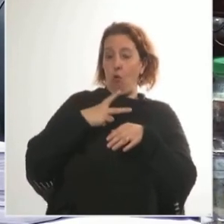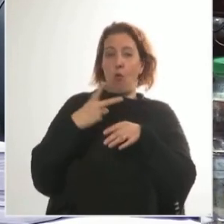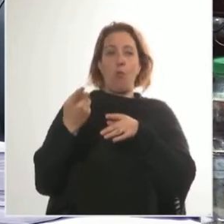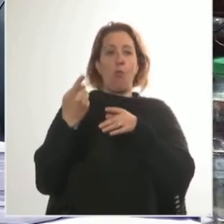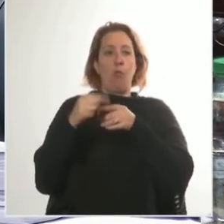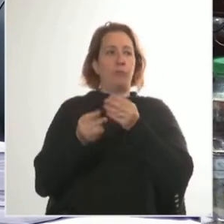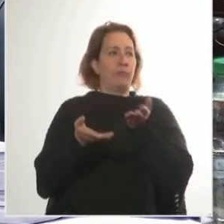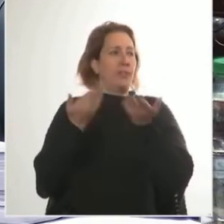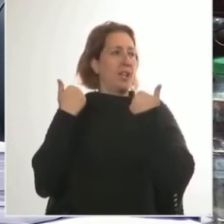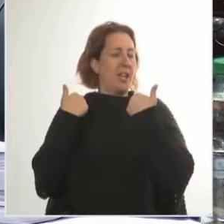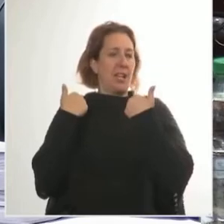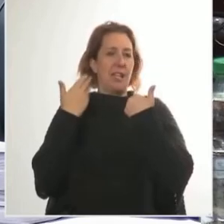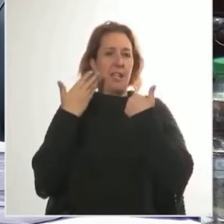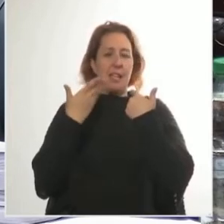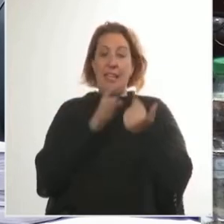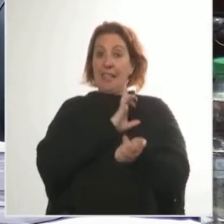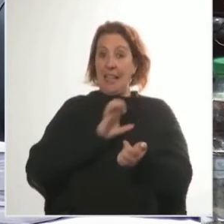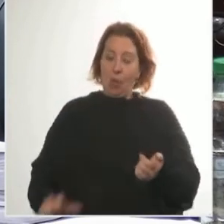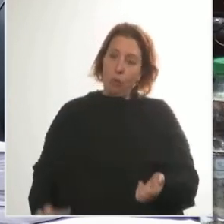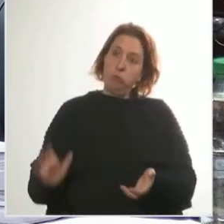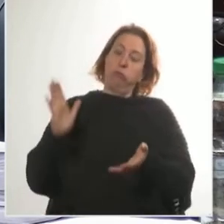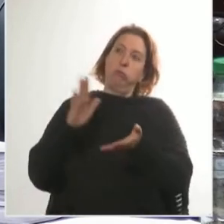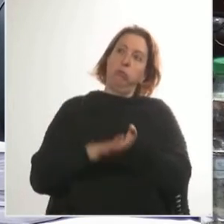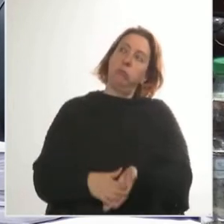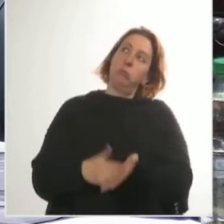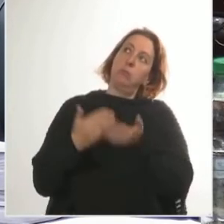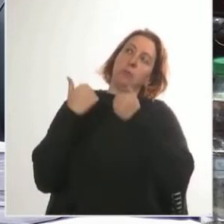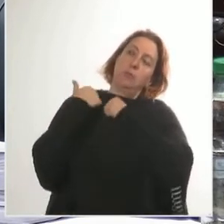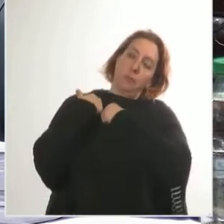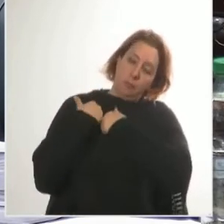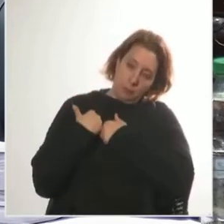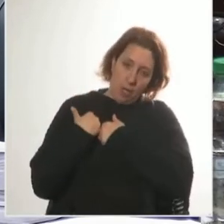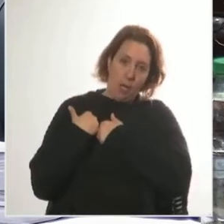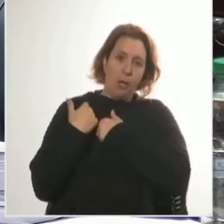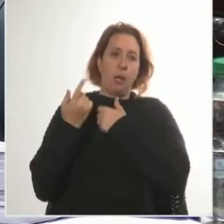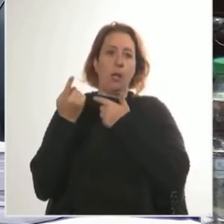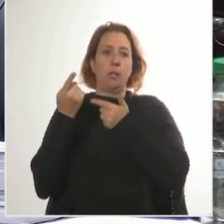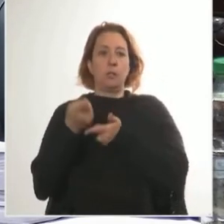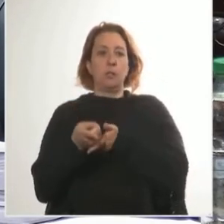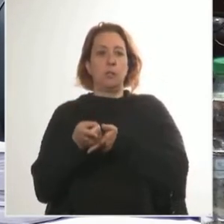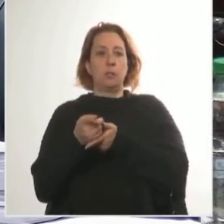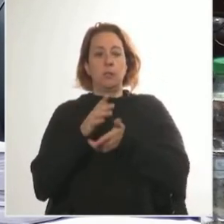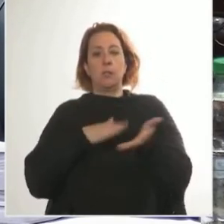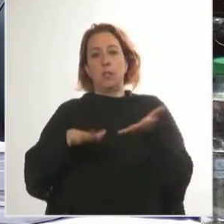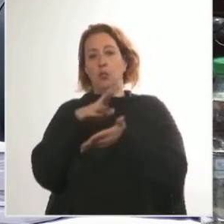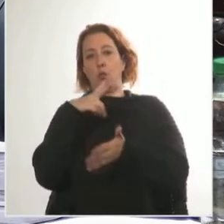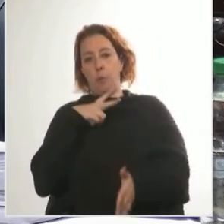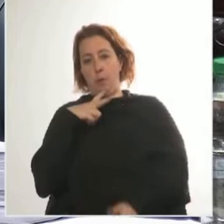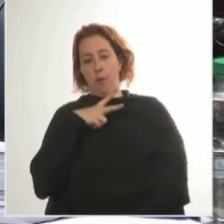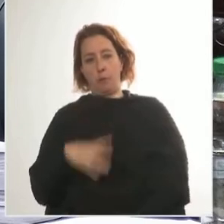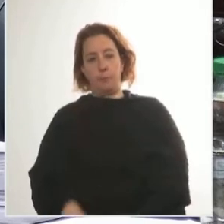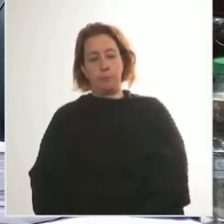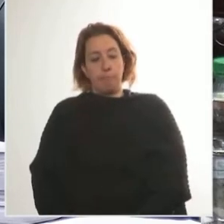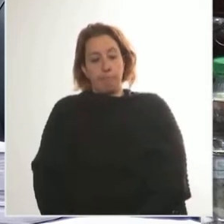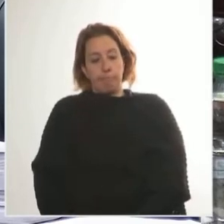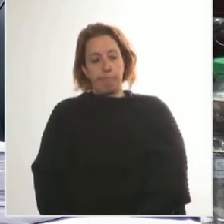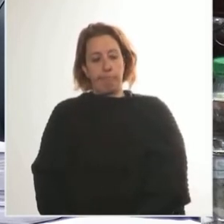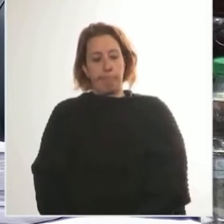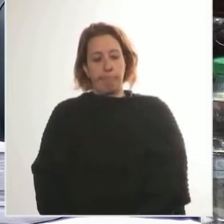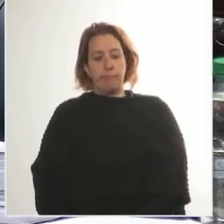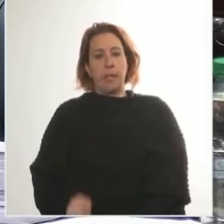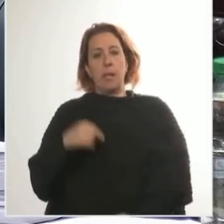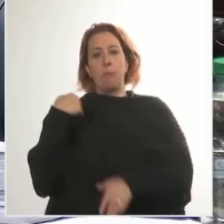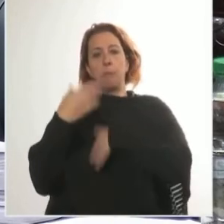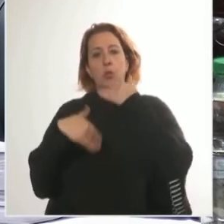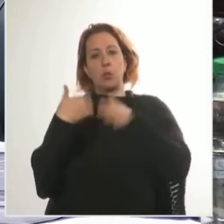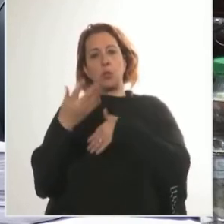quitarle el peso del Estado porque el Estado era una carga, un lastre para el sector privado. Pero bueno, en el